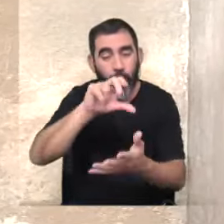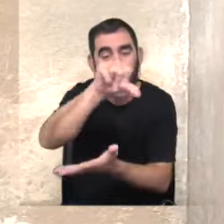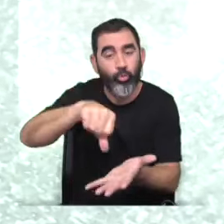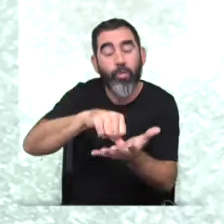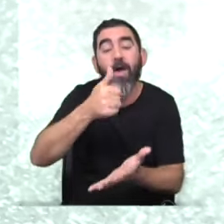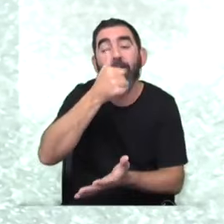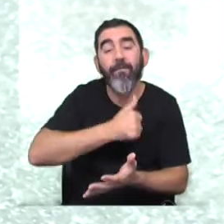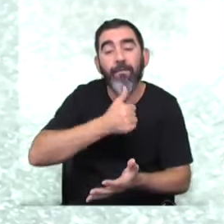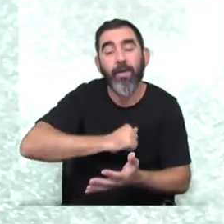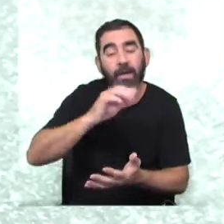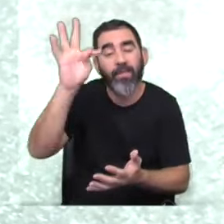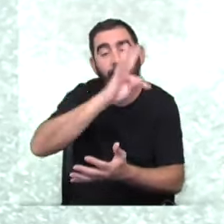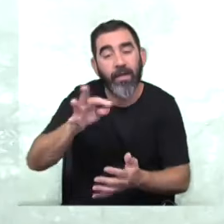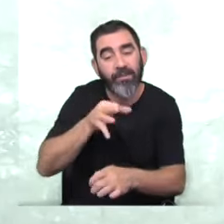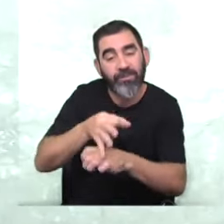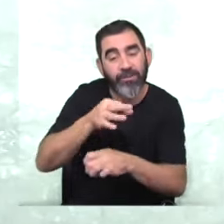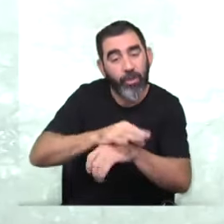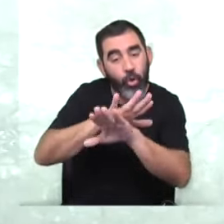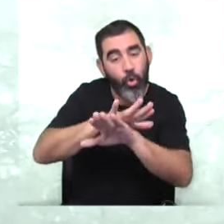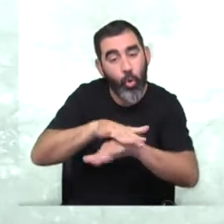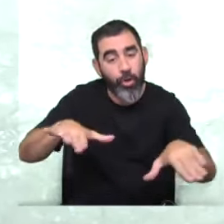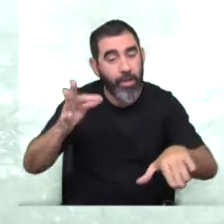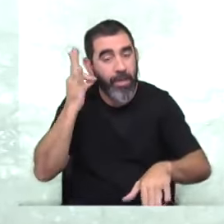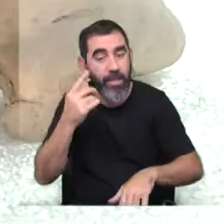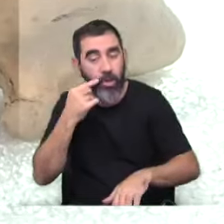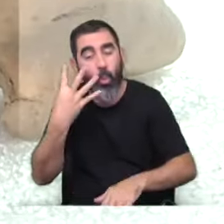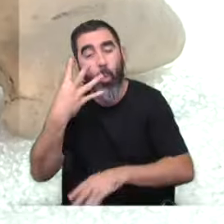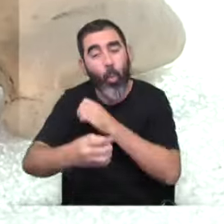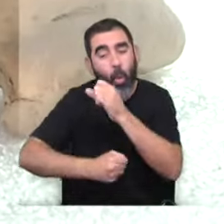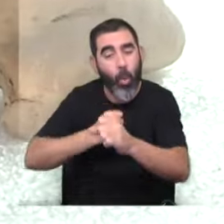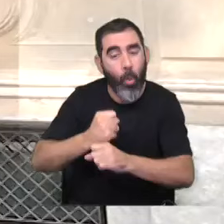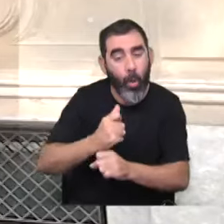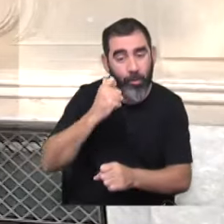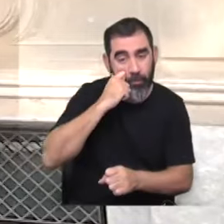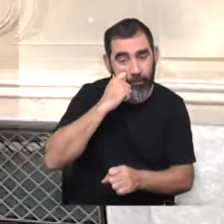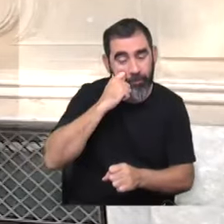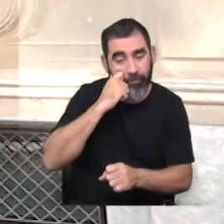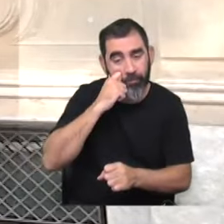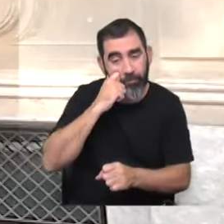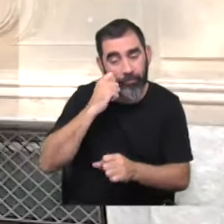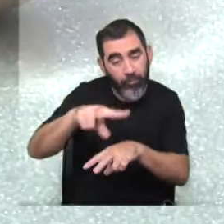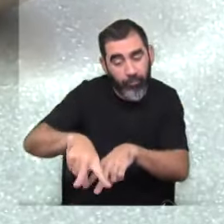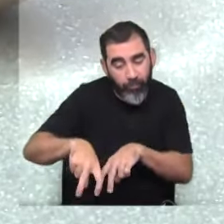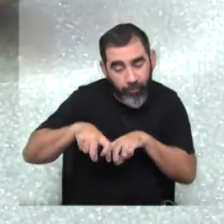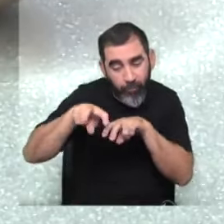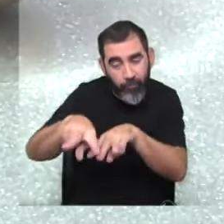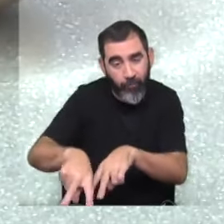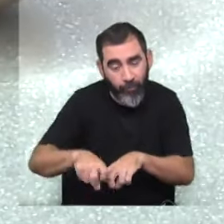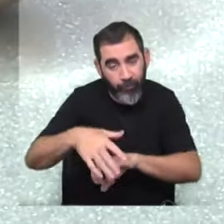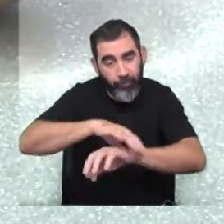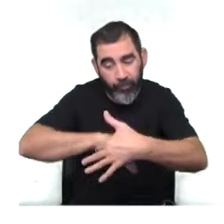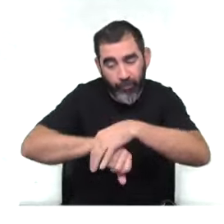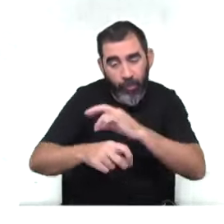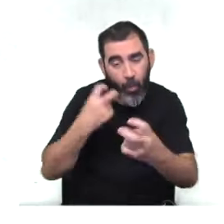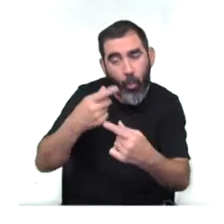Vieja, ofrece este taller en el cual los niños y niñas a partir de 4 años podrán formar parte de una excavación arqueológica, buscar objetos